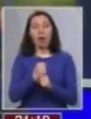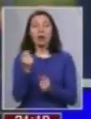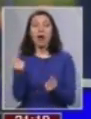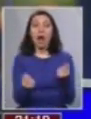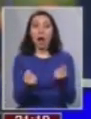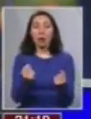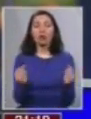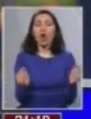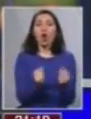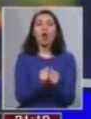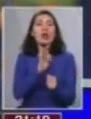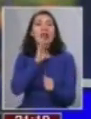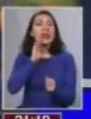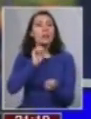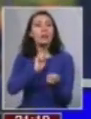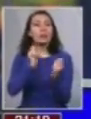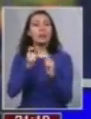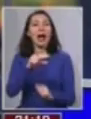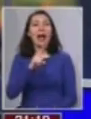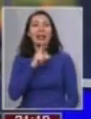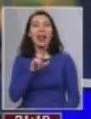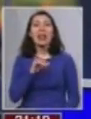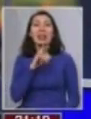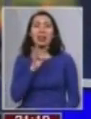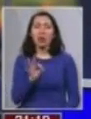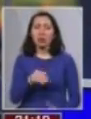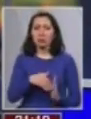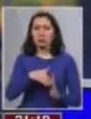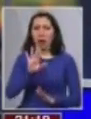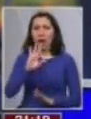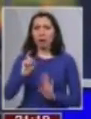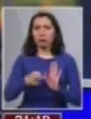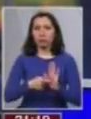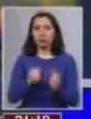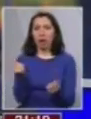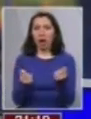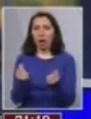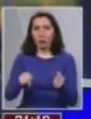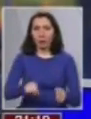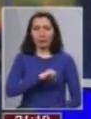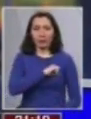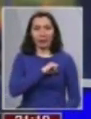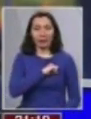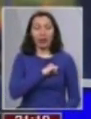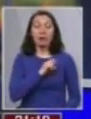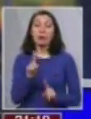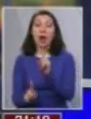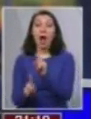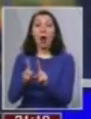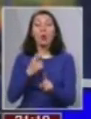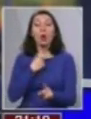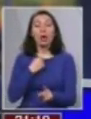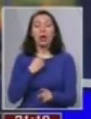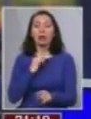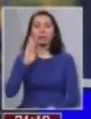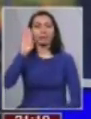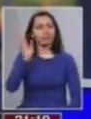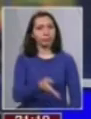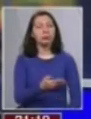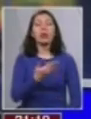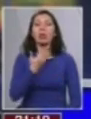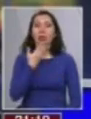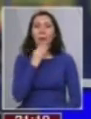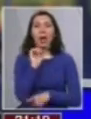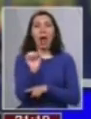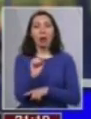autos con convertidor catalítico son la inmensa mayoría del parque automotor en Santiago. Algunos pretenden restringir el uso de los